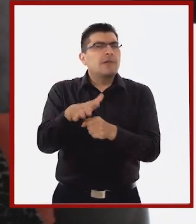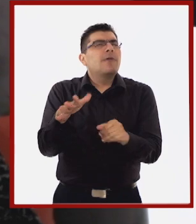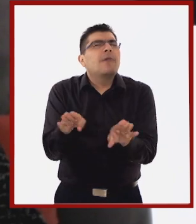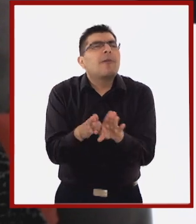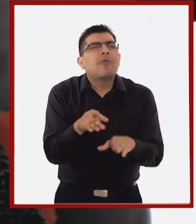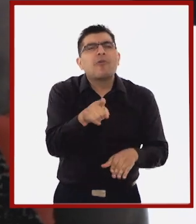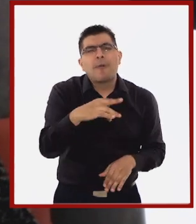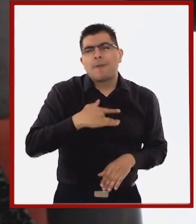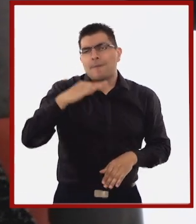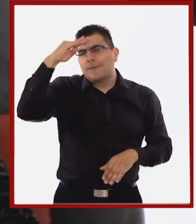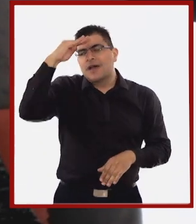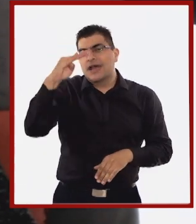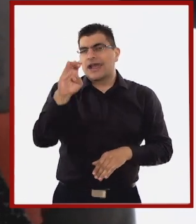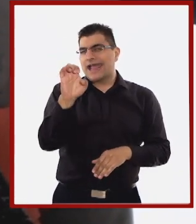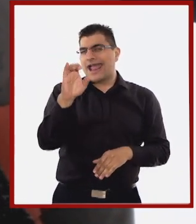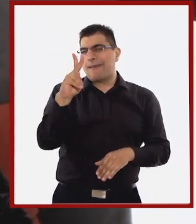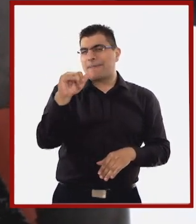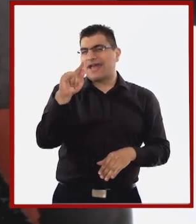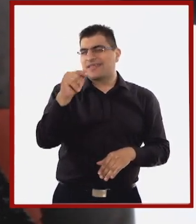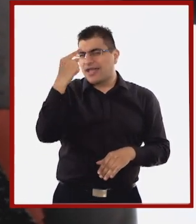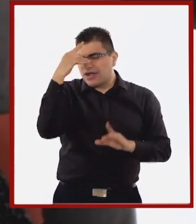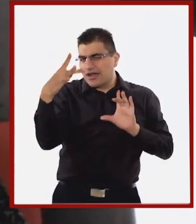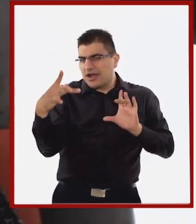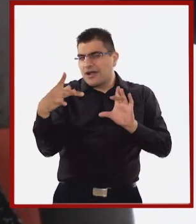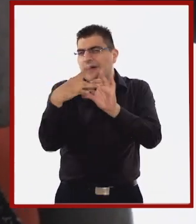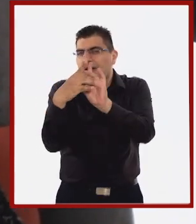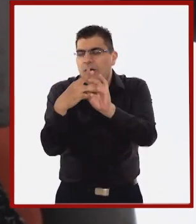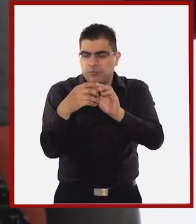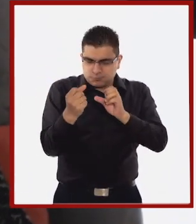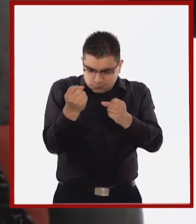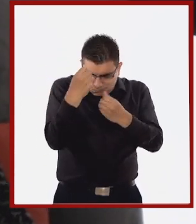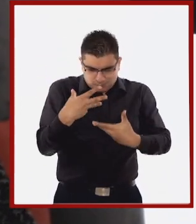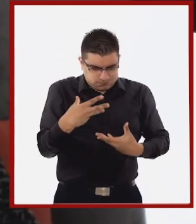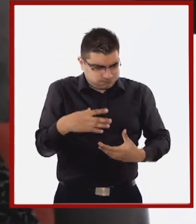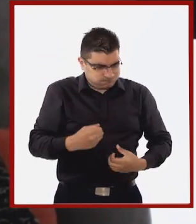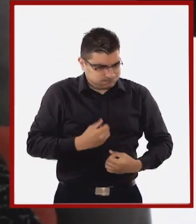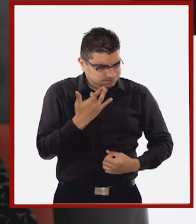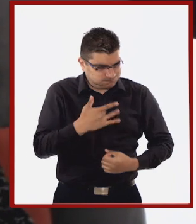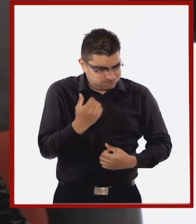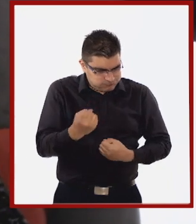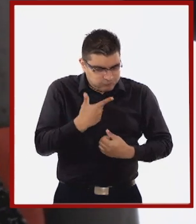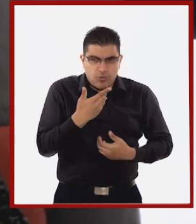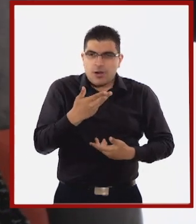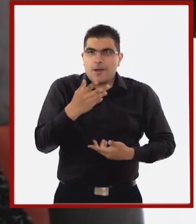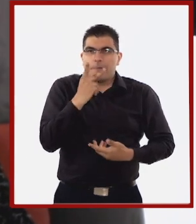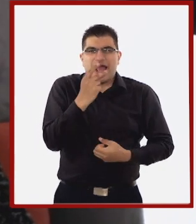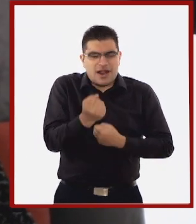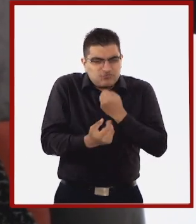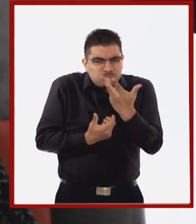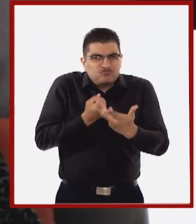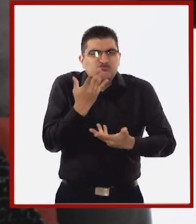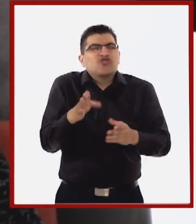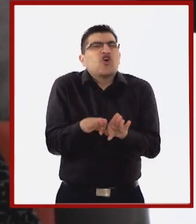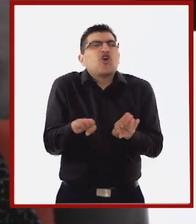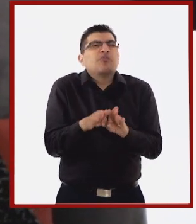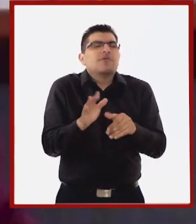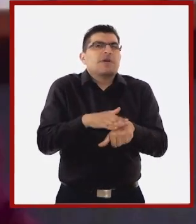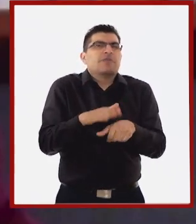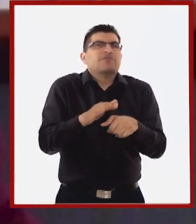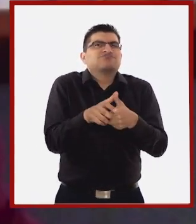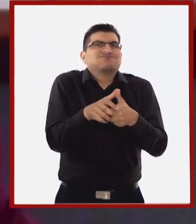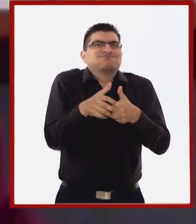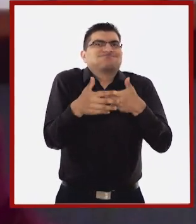que podamos empezar a ampliar este bagaje del vocabulario emocional? Mi respuesta favorita